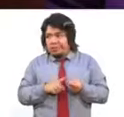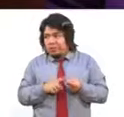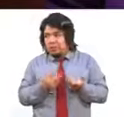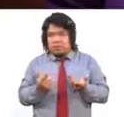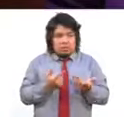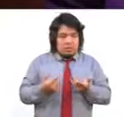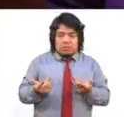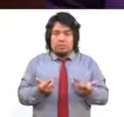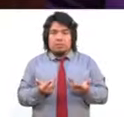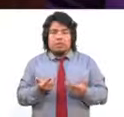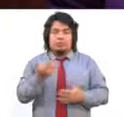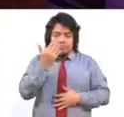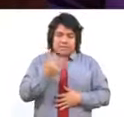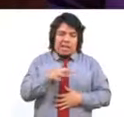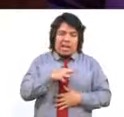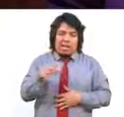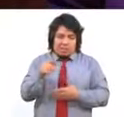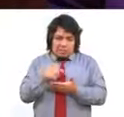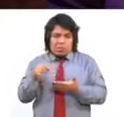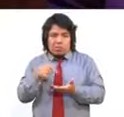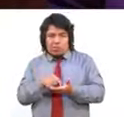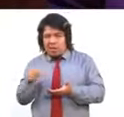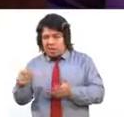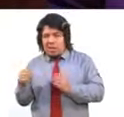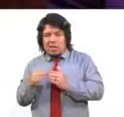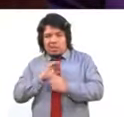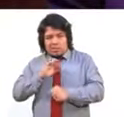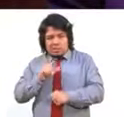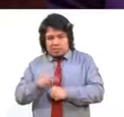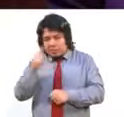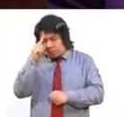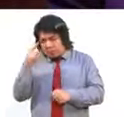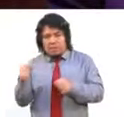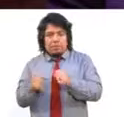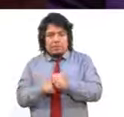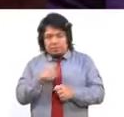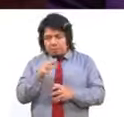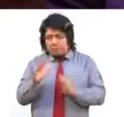una red de refugios y la Secretaría de las Mujeres tiene